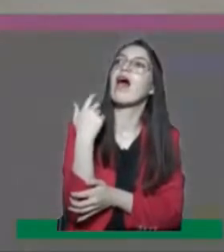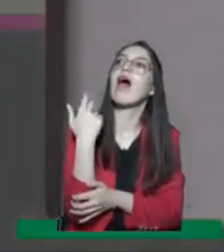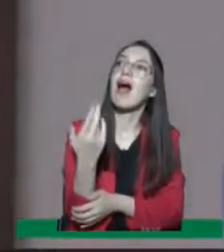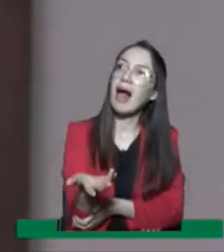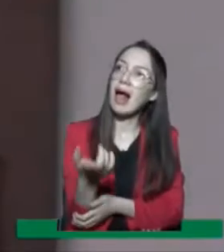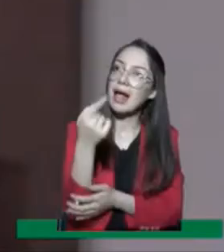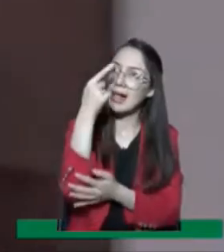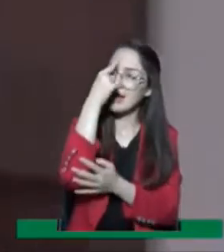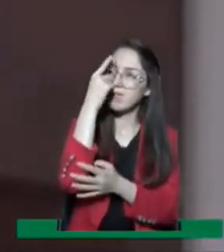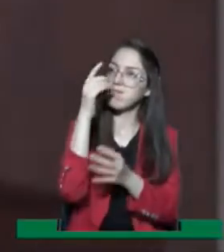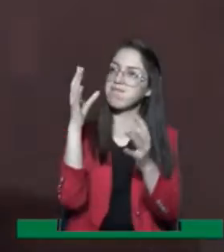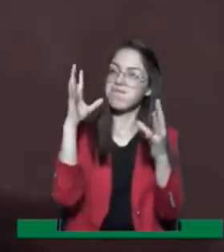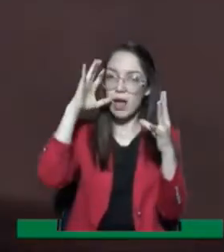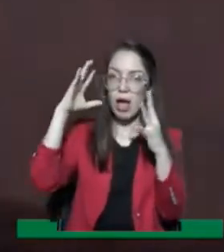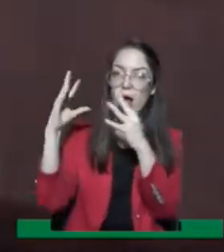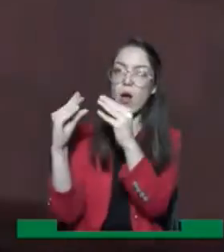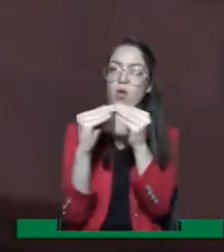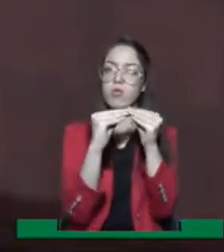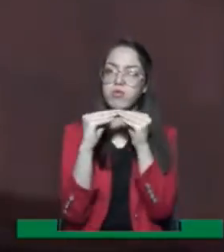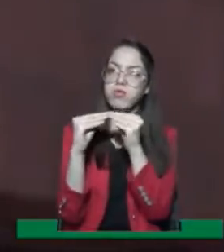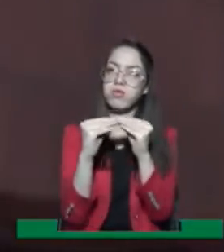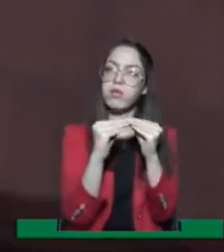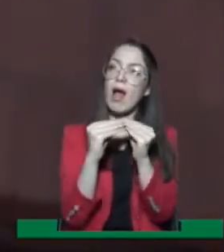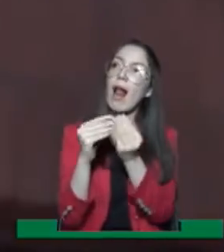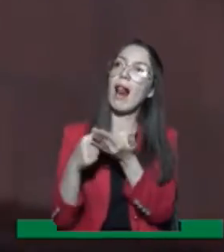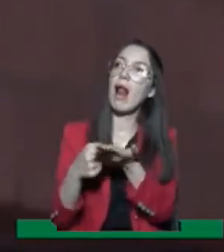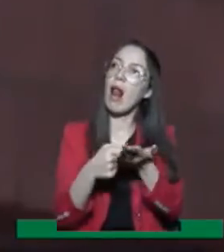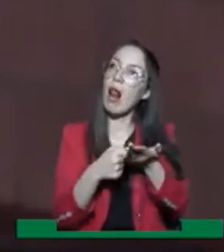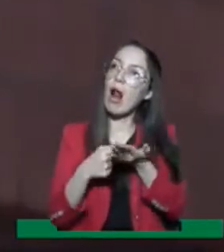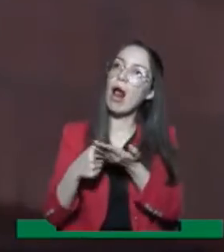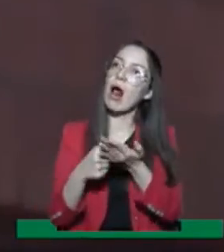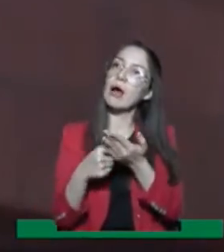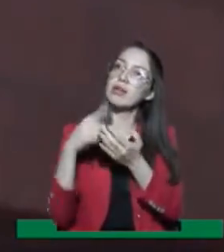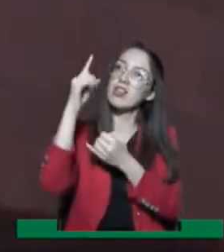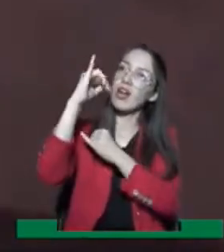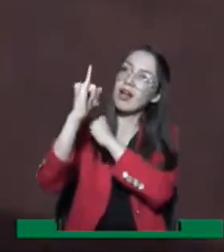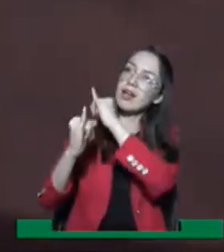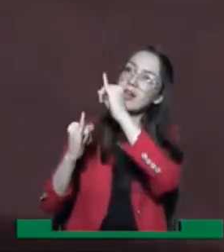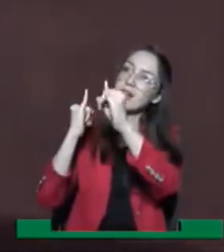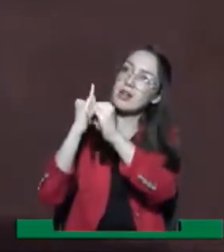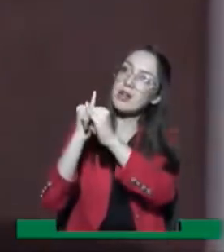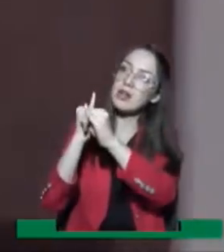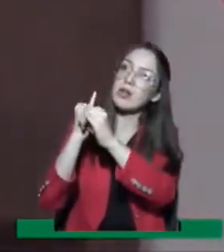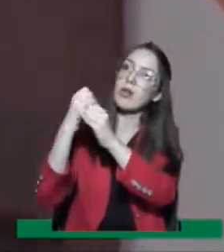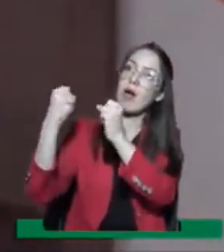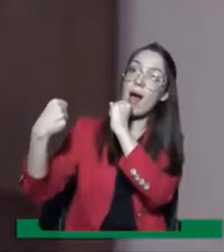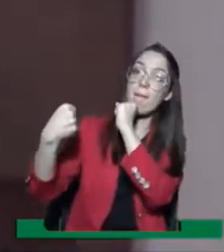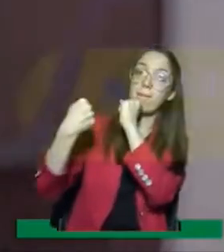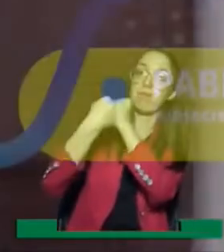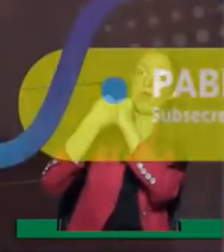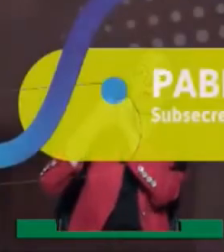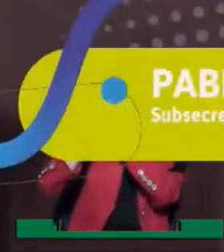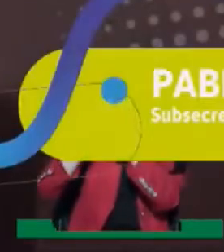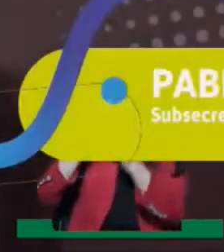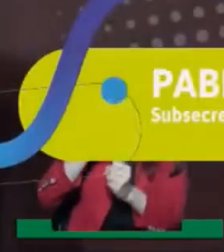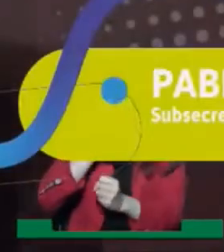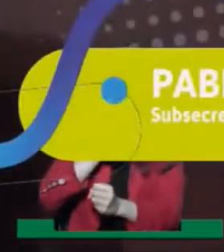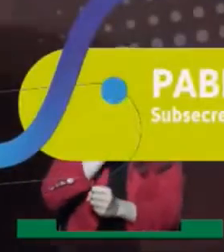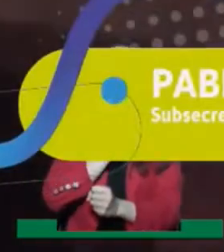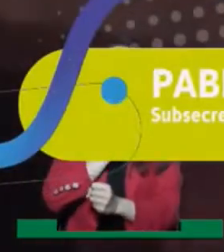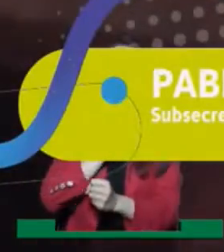conjunta de acceder a toda una metodología internacional apoyada desde el Segitur de España, que gira alrededor